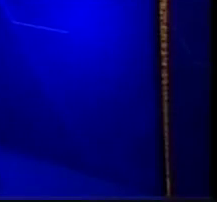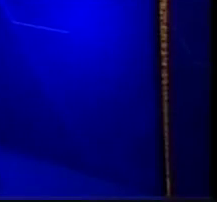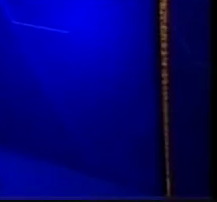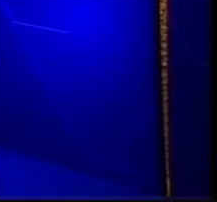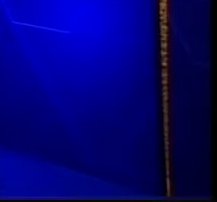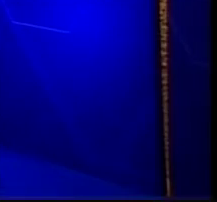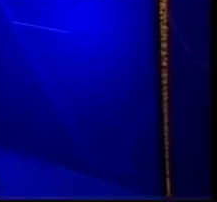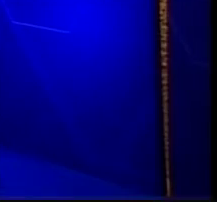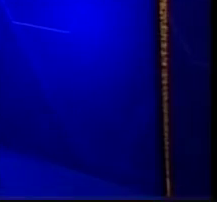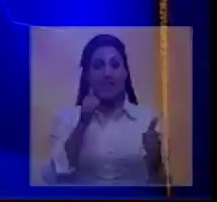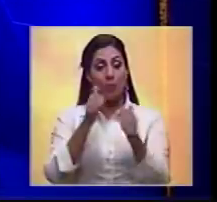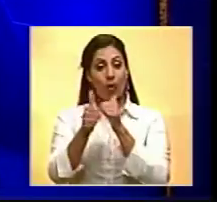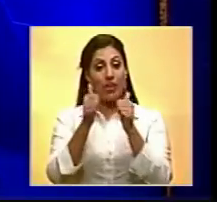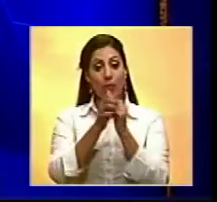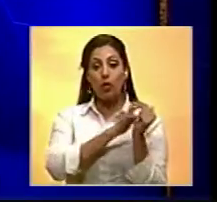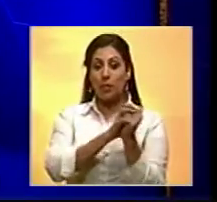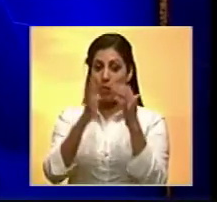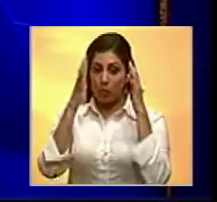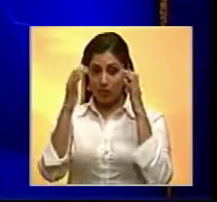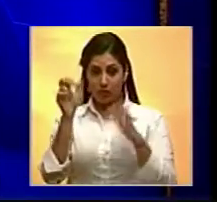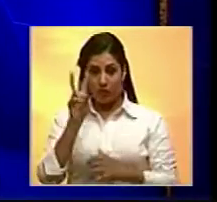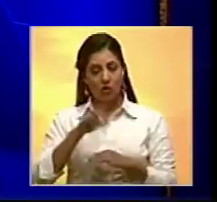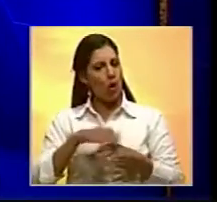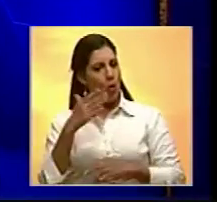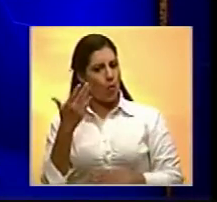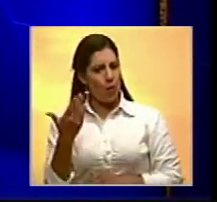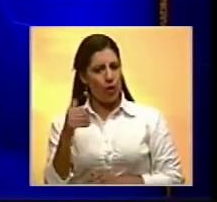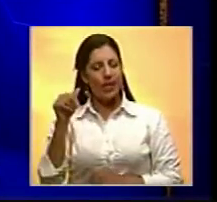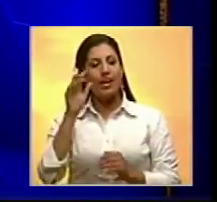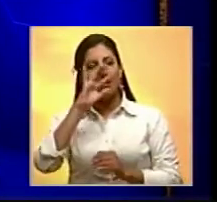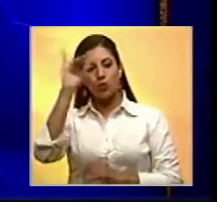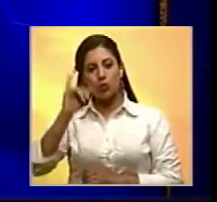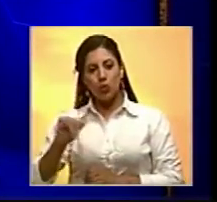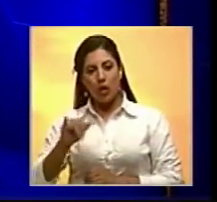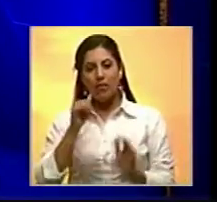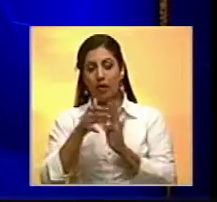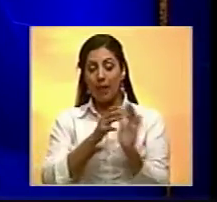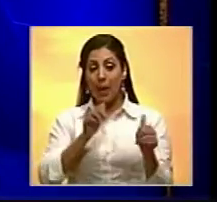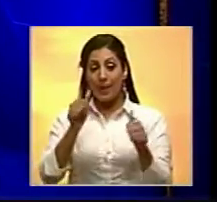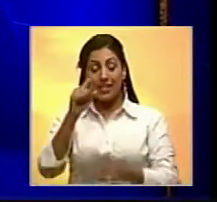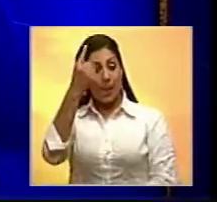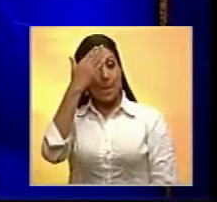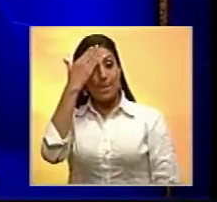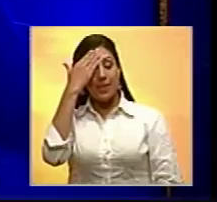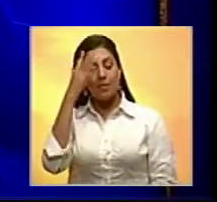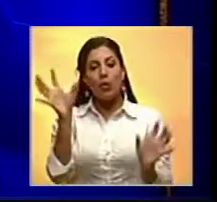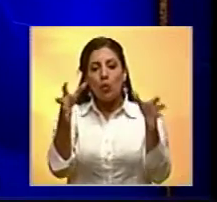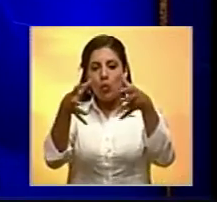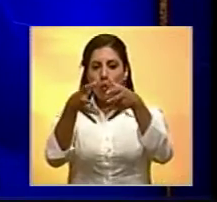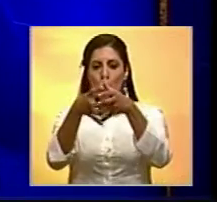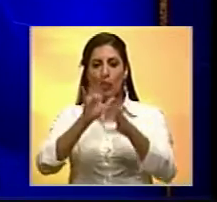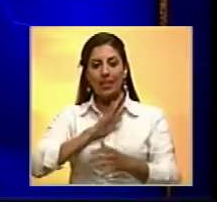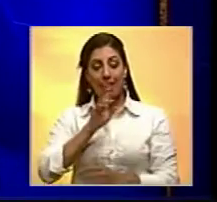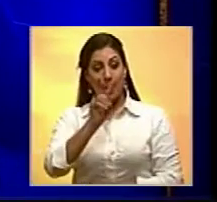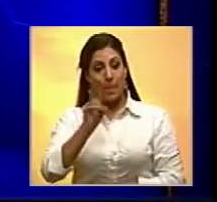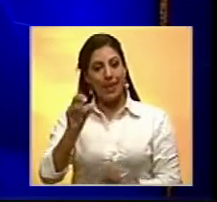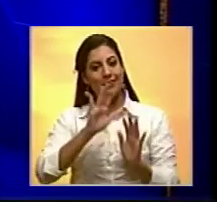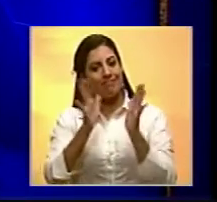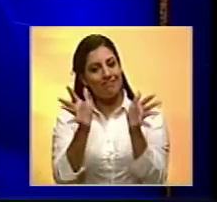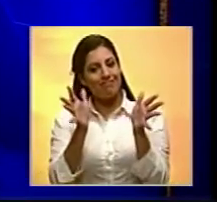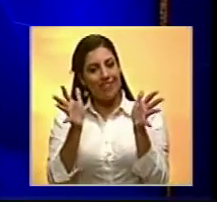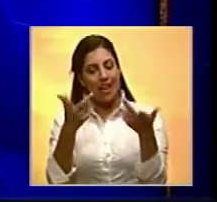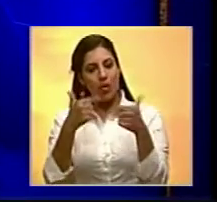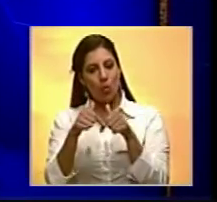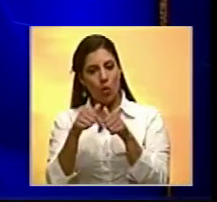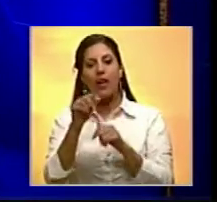Amigas y amigos, iniciamos los deportes con béisbol profesional venezolano porque Águilas del Zulia se convirtió en el primer equipo en alcanzar las 20 victorias esta